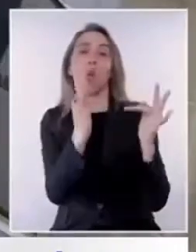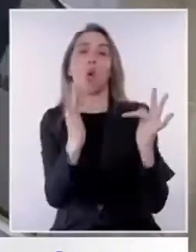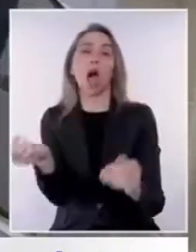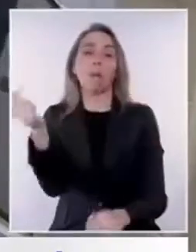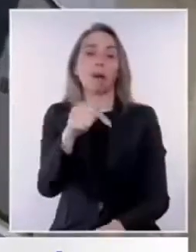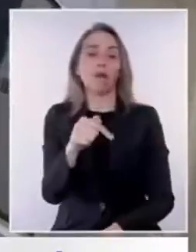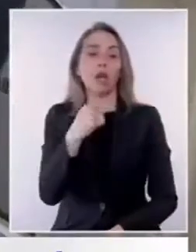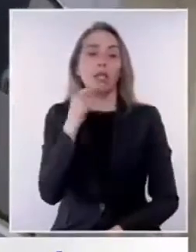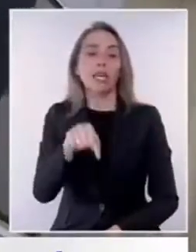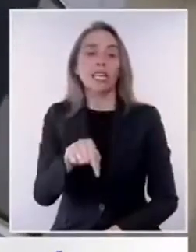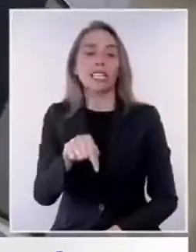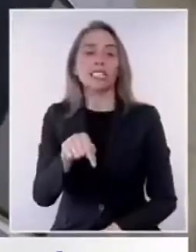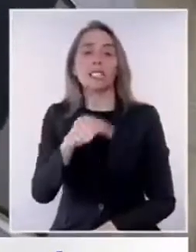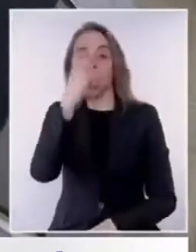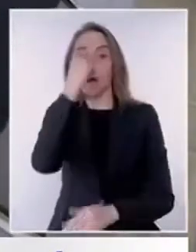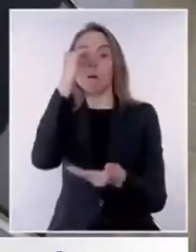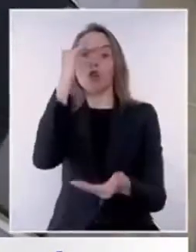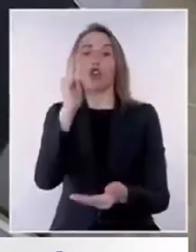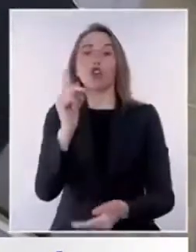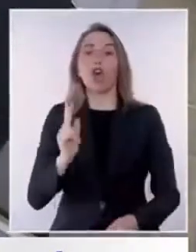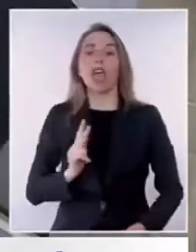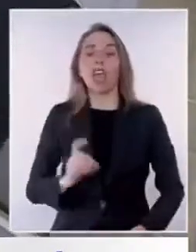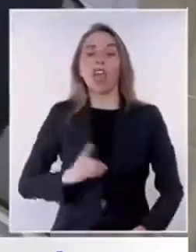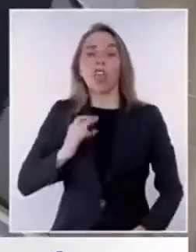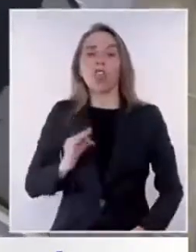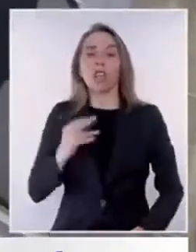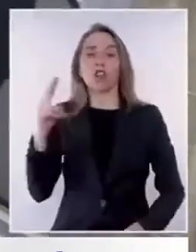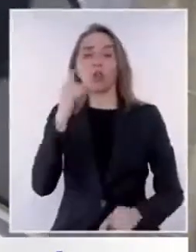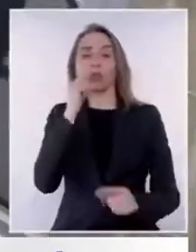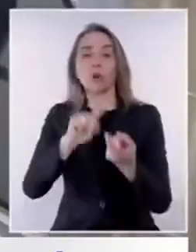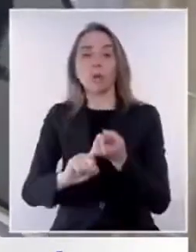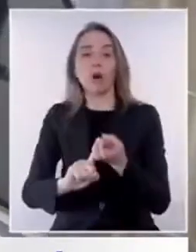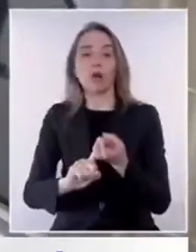este monumento no era digno de su esposo.